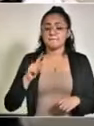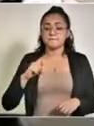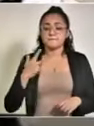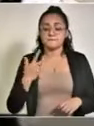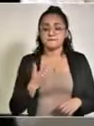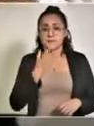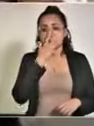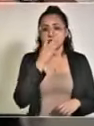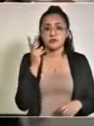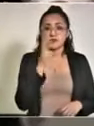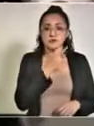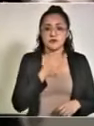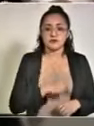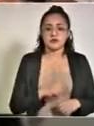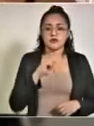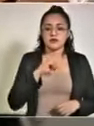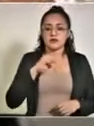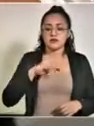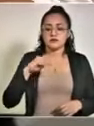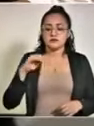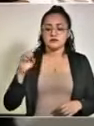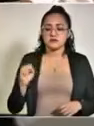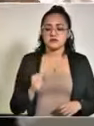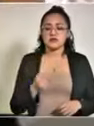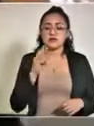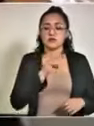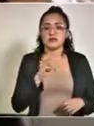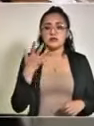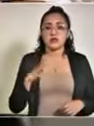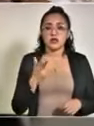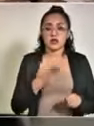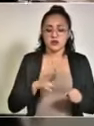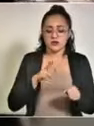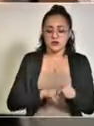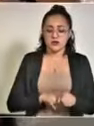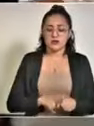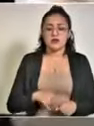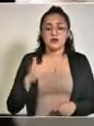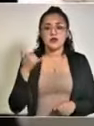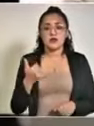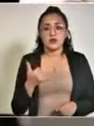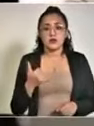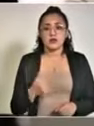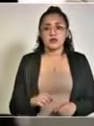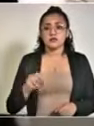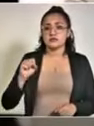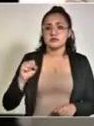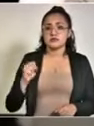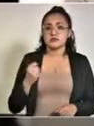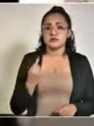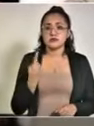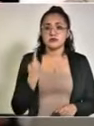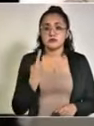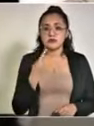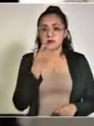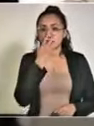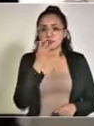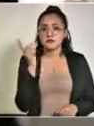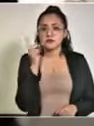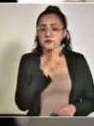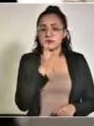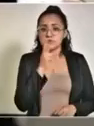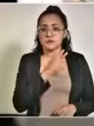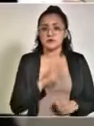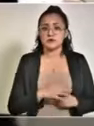78 ventiladores. El IMSS nos reporta 310 hospitalizados y 61